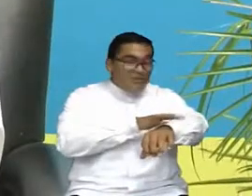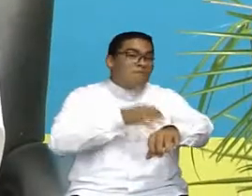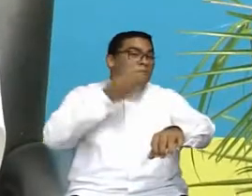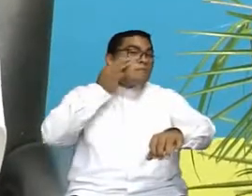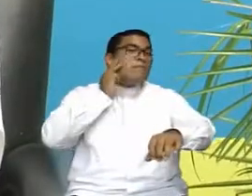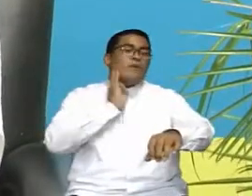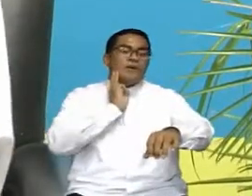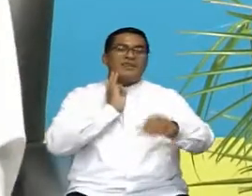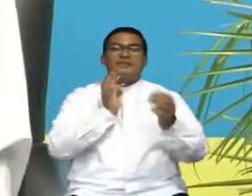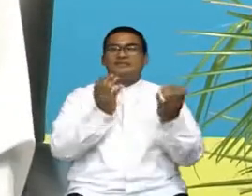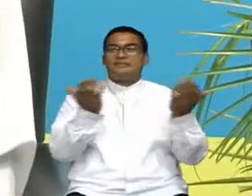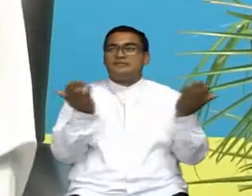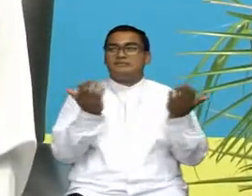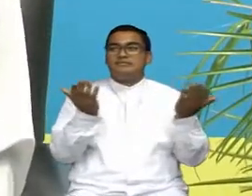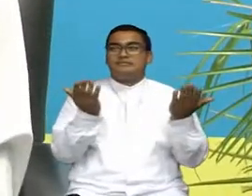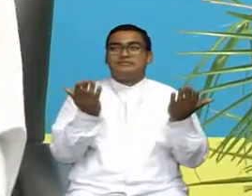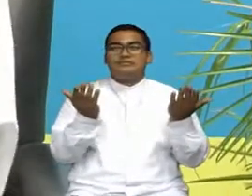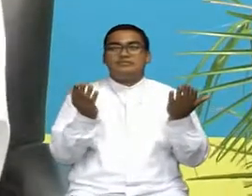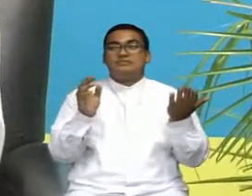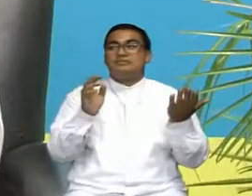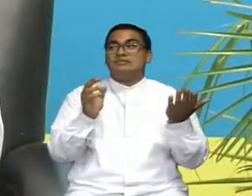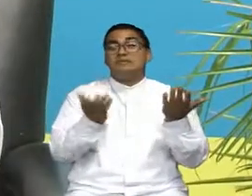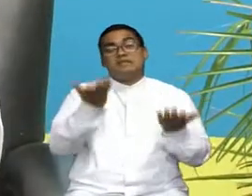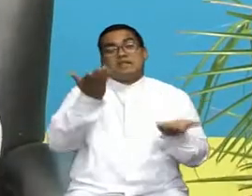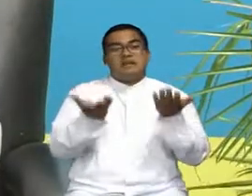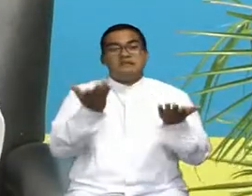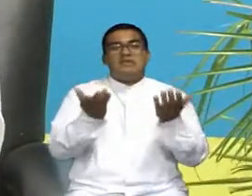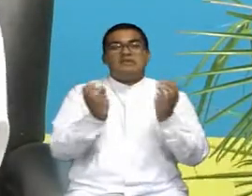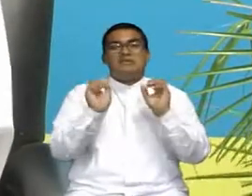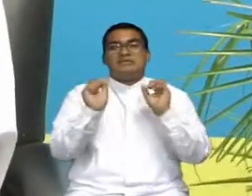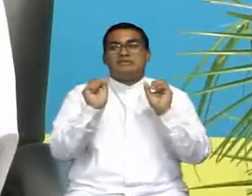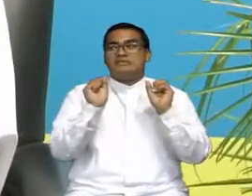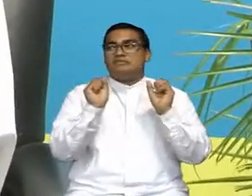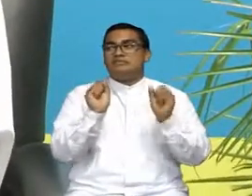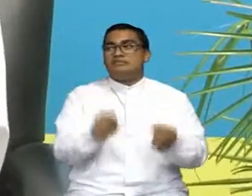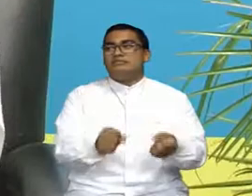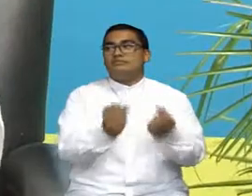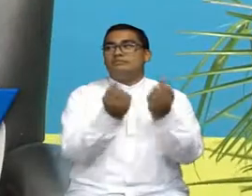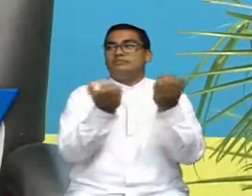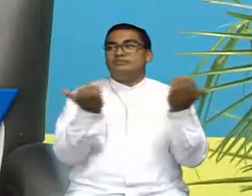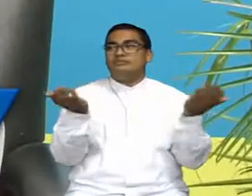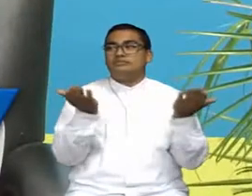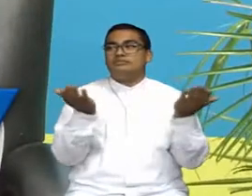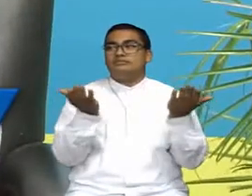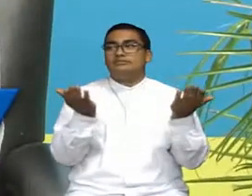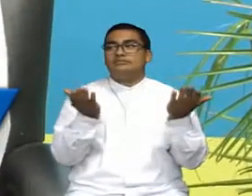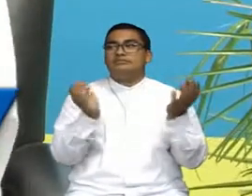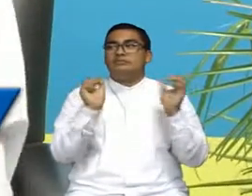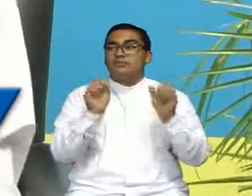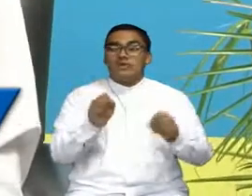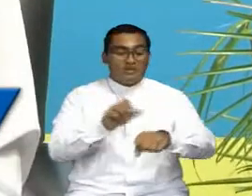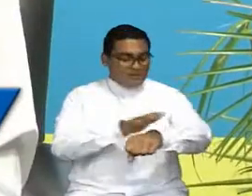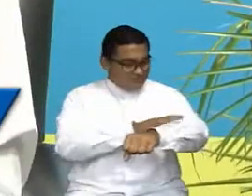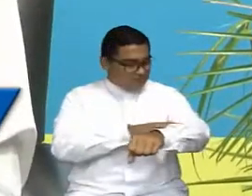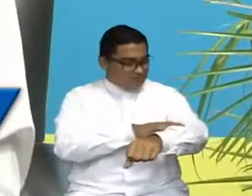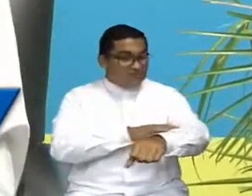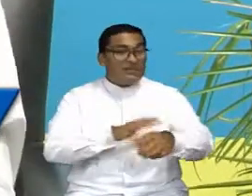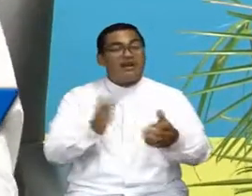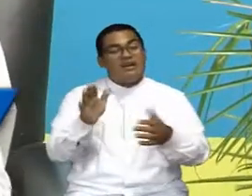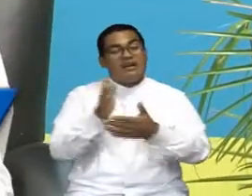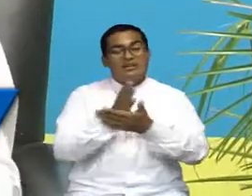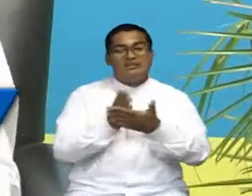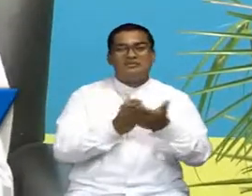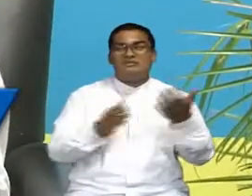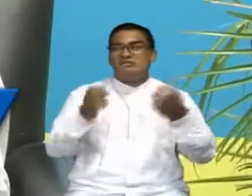moradito es una equimosis. Hay que ver si es una púrpura, que es otro tipo de lesión en la piel, que son bastante similares y que